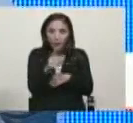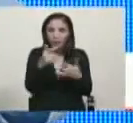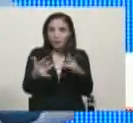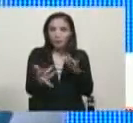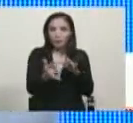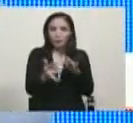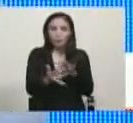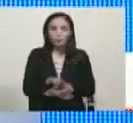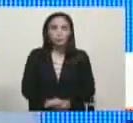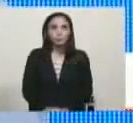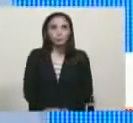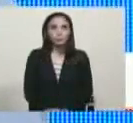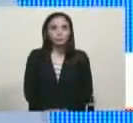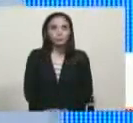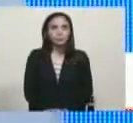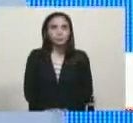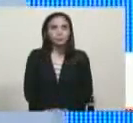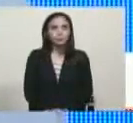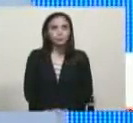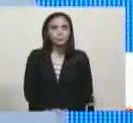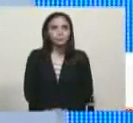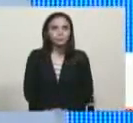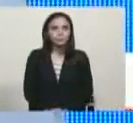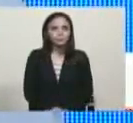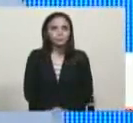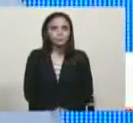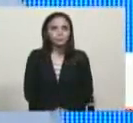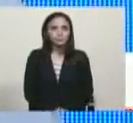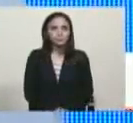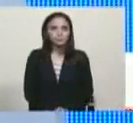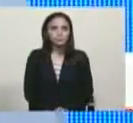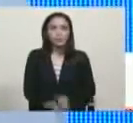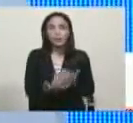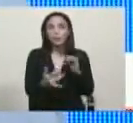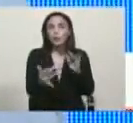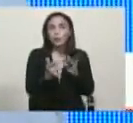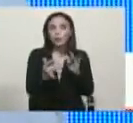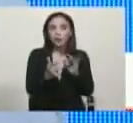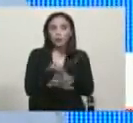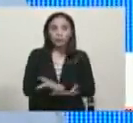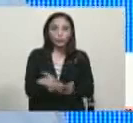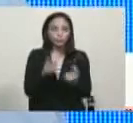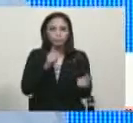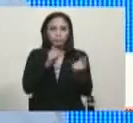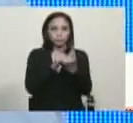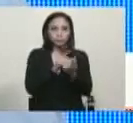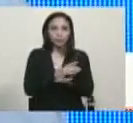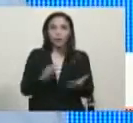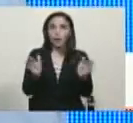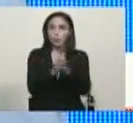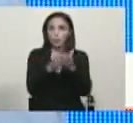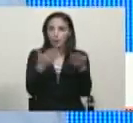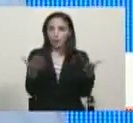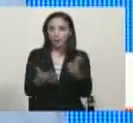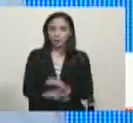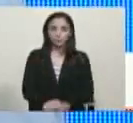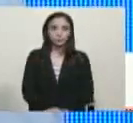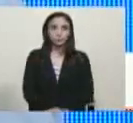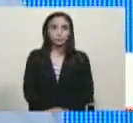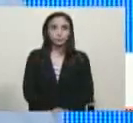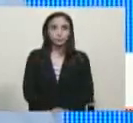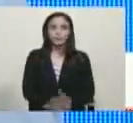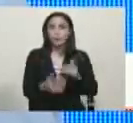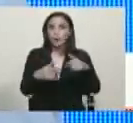Compañero Omar Prieto, Lisandro Cabello, vamos a hacer un pase directo a Cumaná, porque vamos